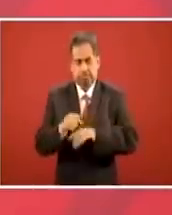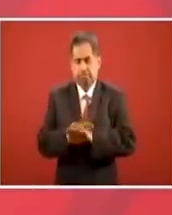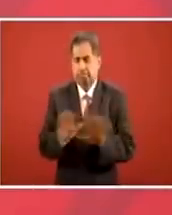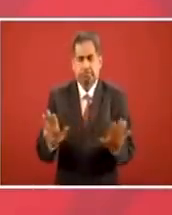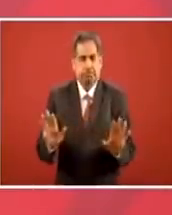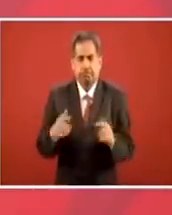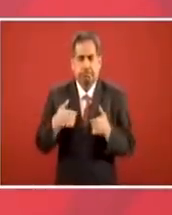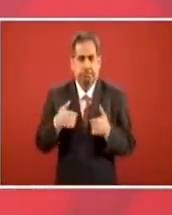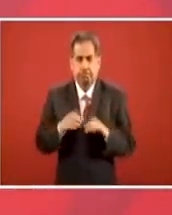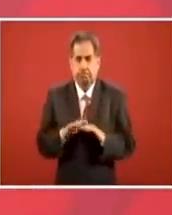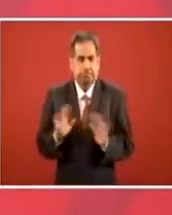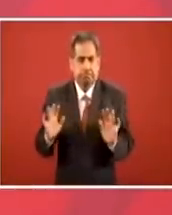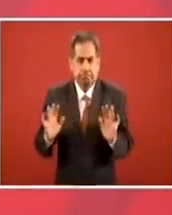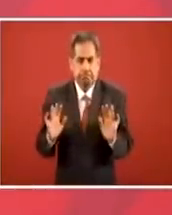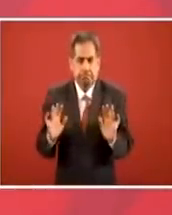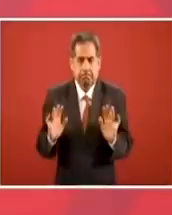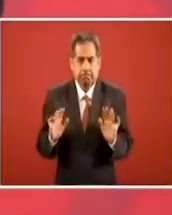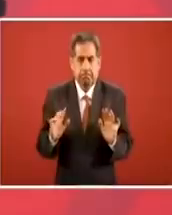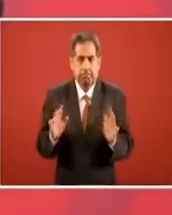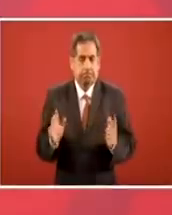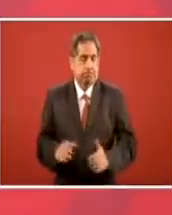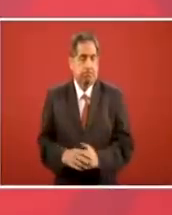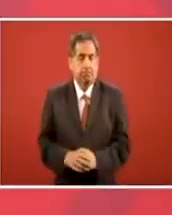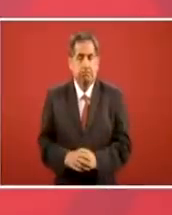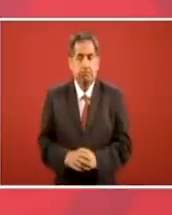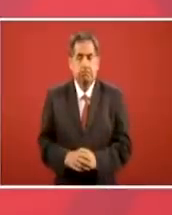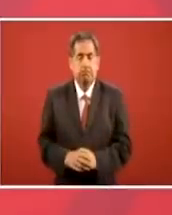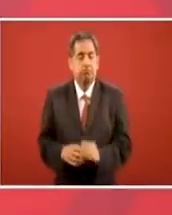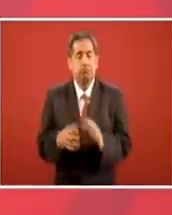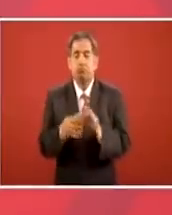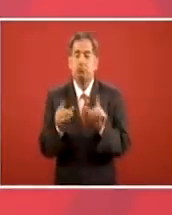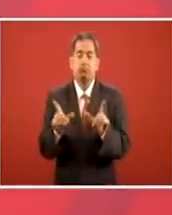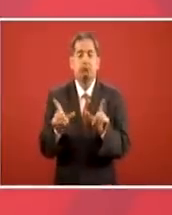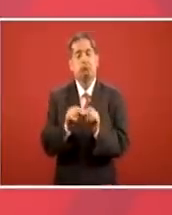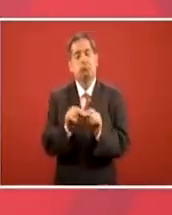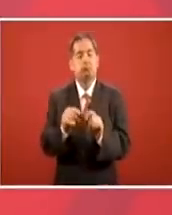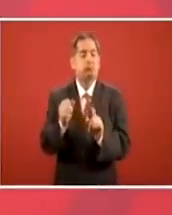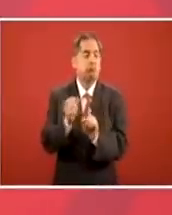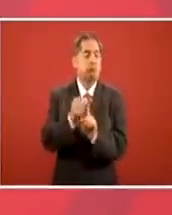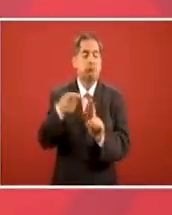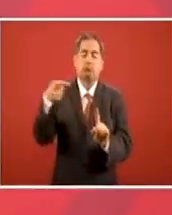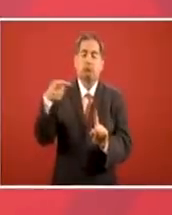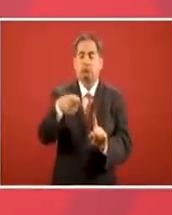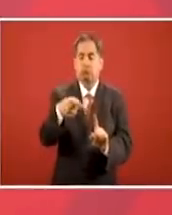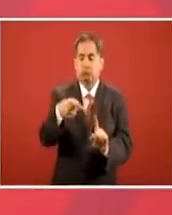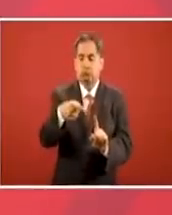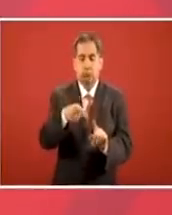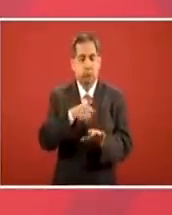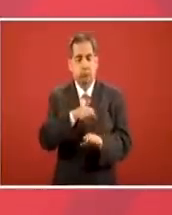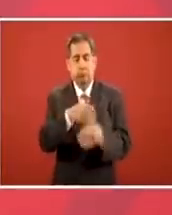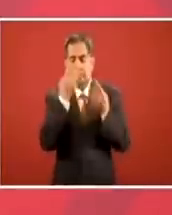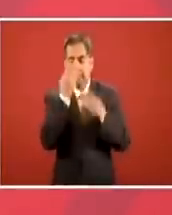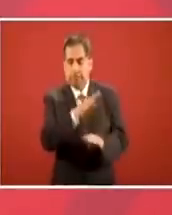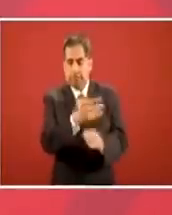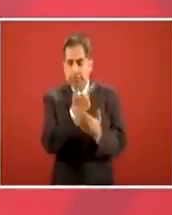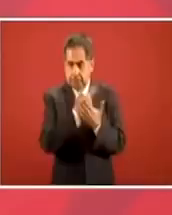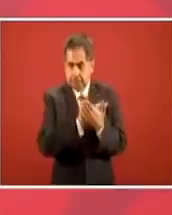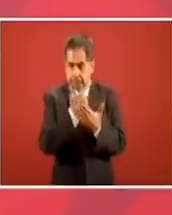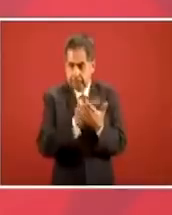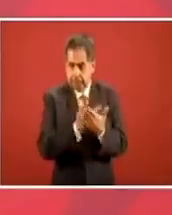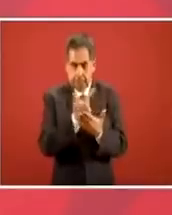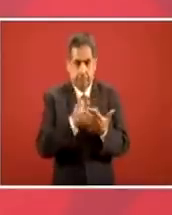no. Solo lo que tiene que ver con las cuentas, que eso